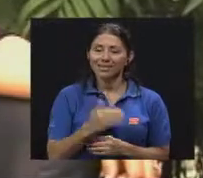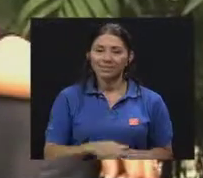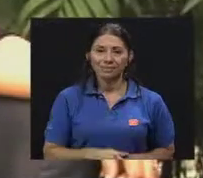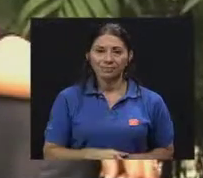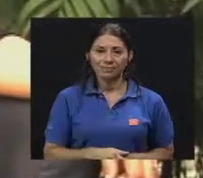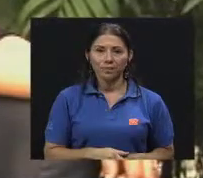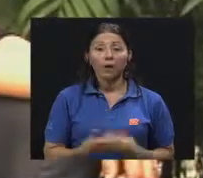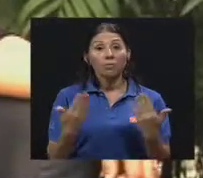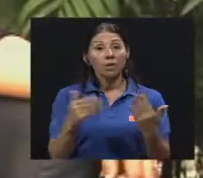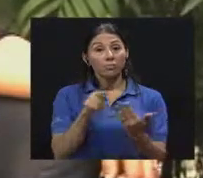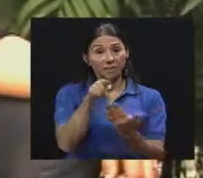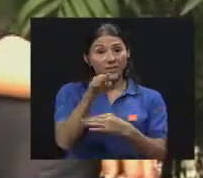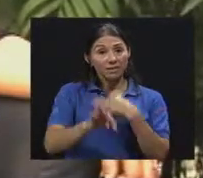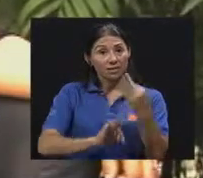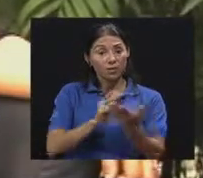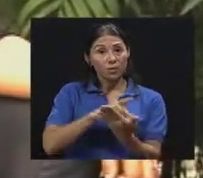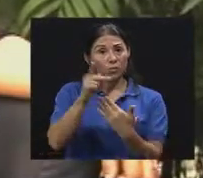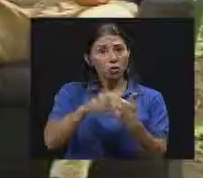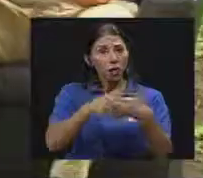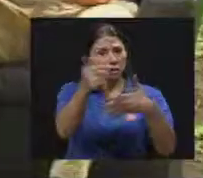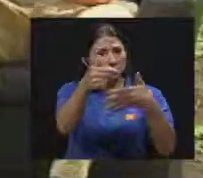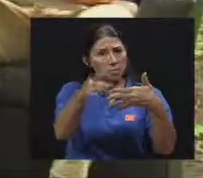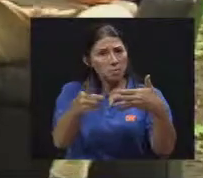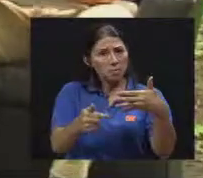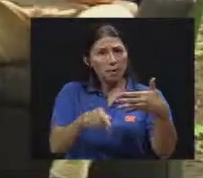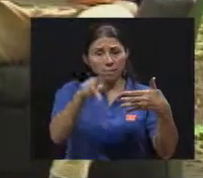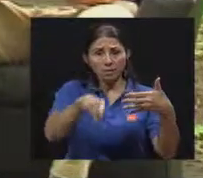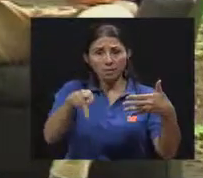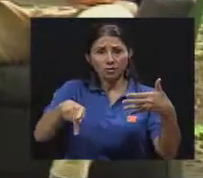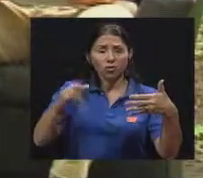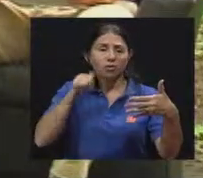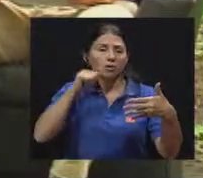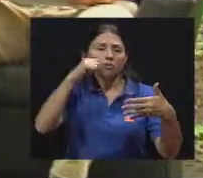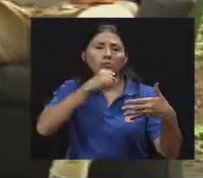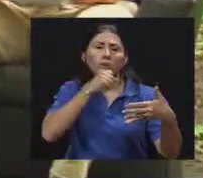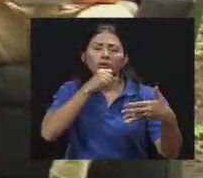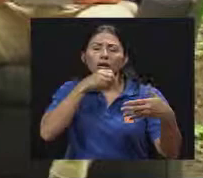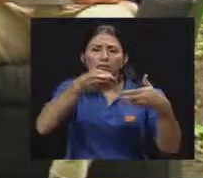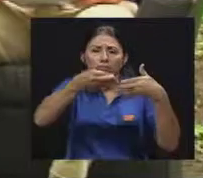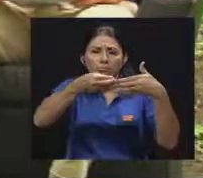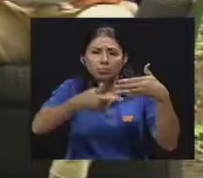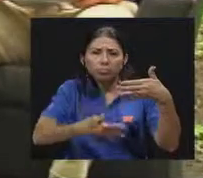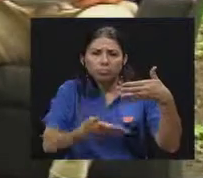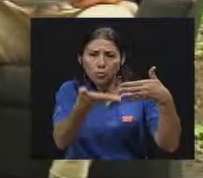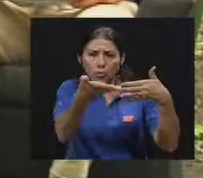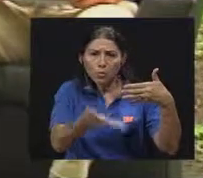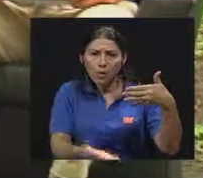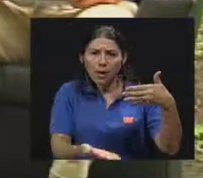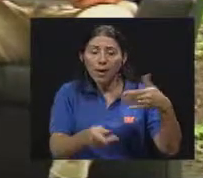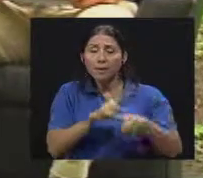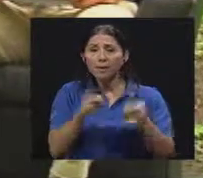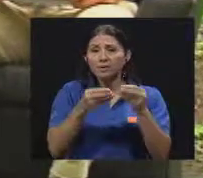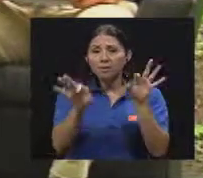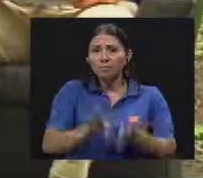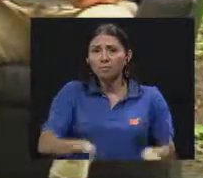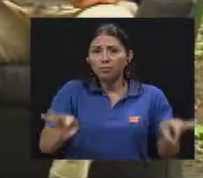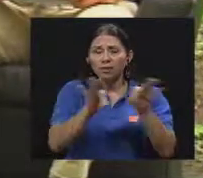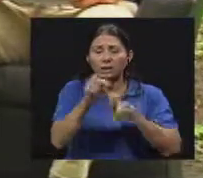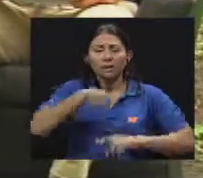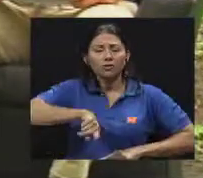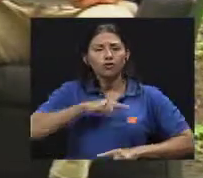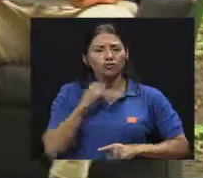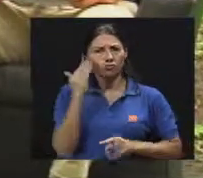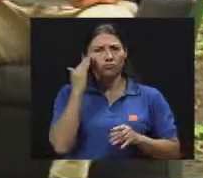que este tipo de programas que existen en nuestro país para las personas adultas mayores son muchos, pero sería importante tal vez como ubicarnos un poco